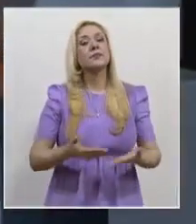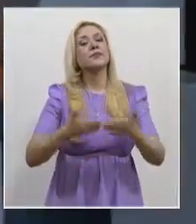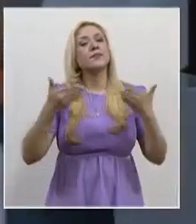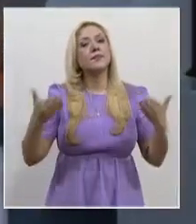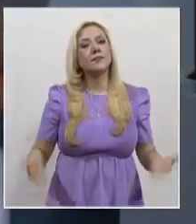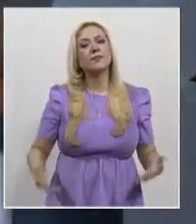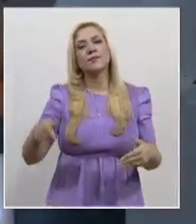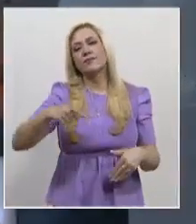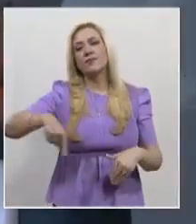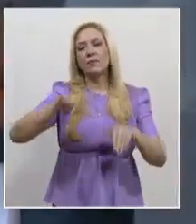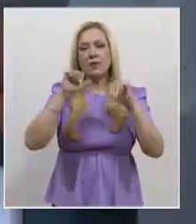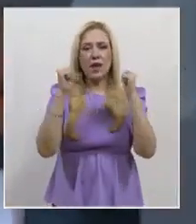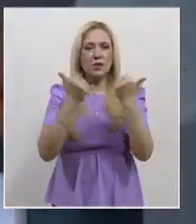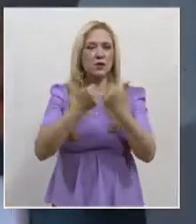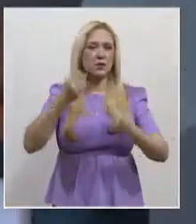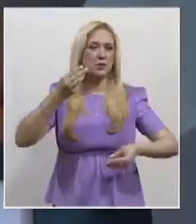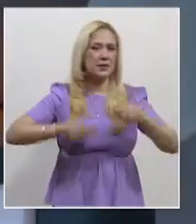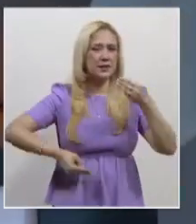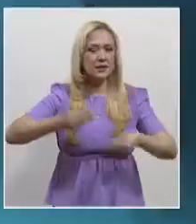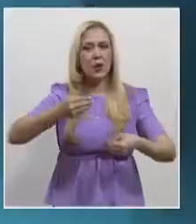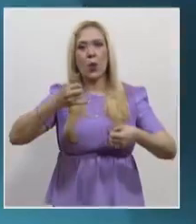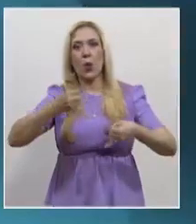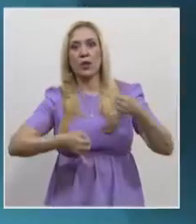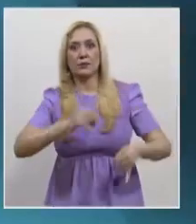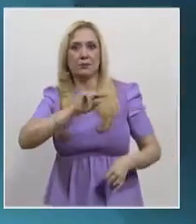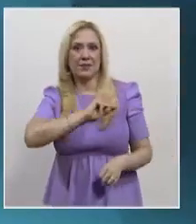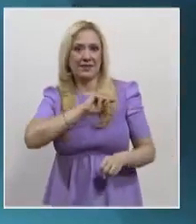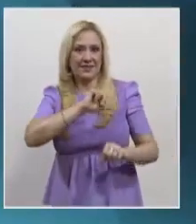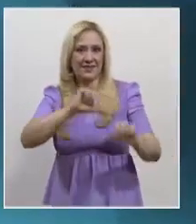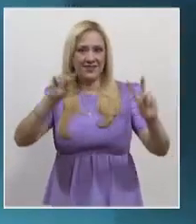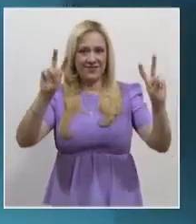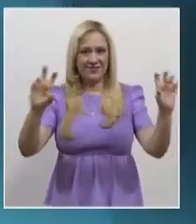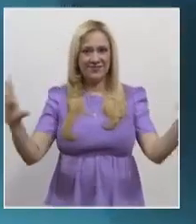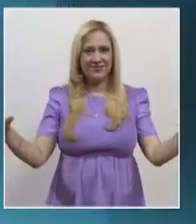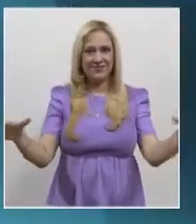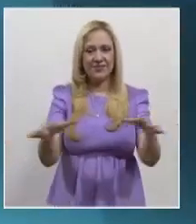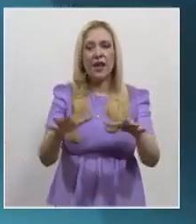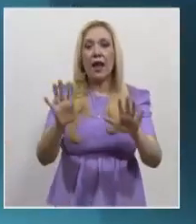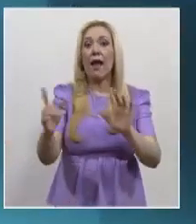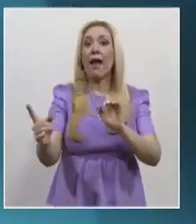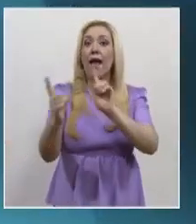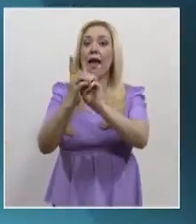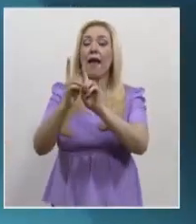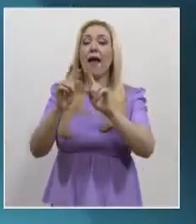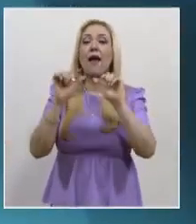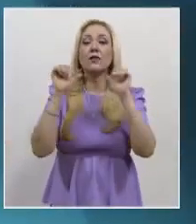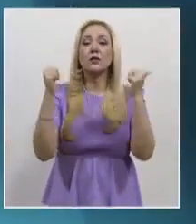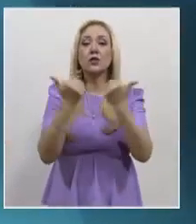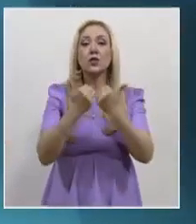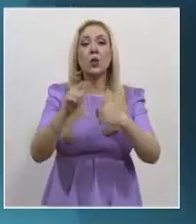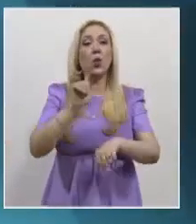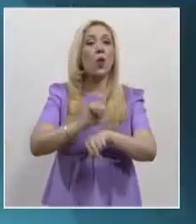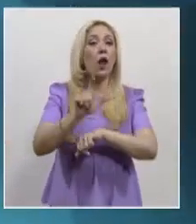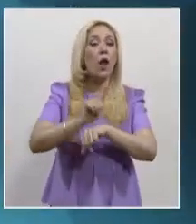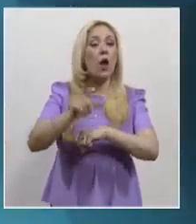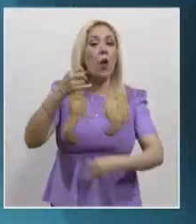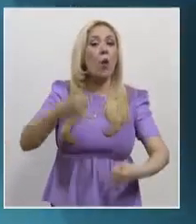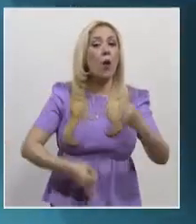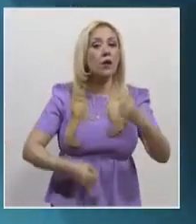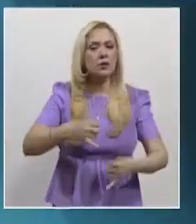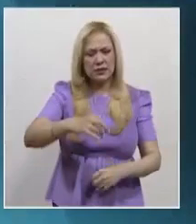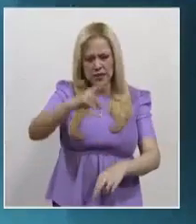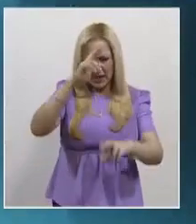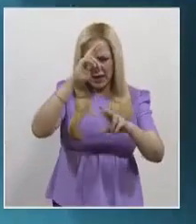Integrantes de la Asociación de Magistrados de Circuito y Jueces de Distrito se reunieron con la Asociación Guatemalteca de Jueces por la